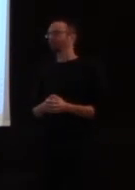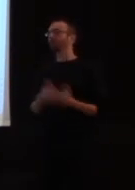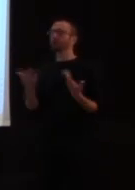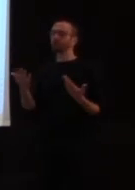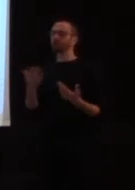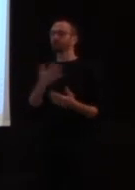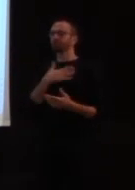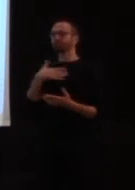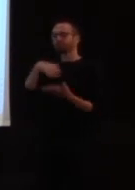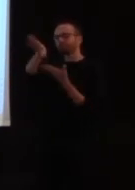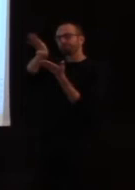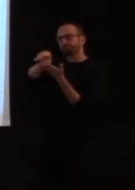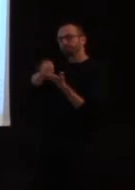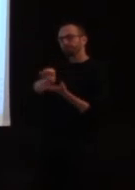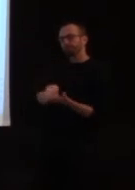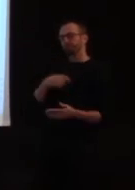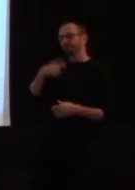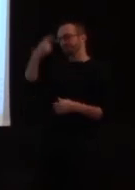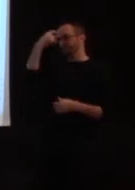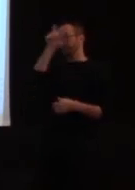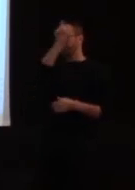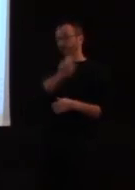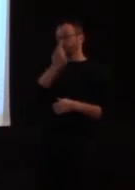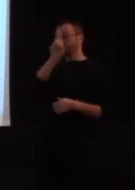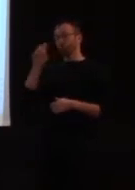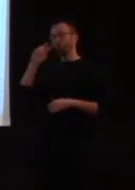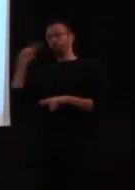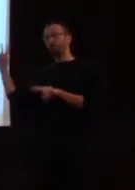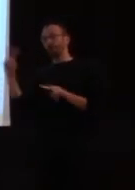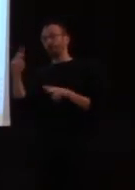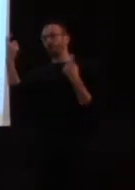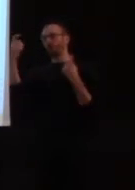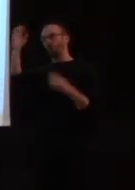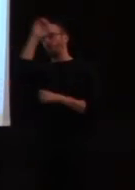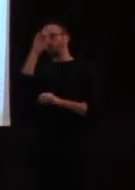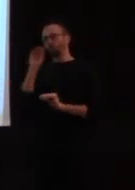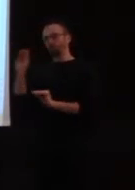Pues decía, saber qué había detrás de estas percepciones que tenían los profesores.